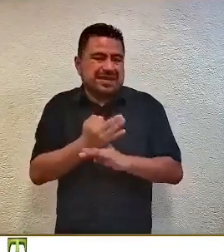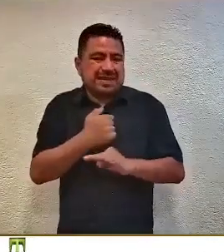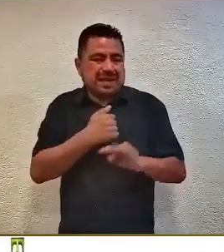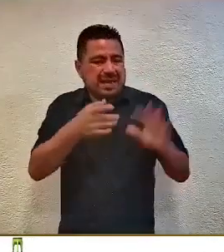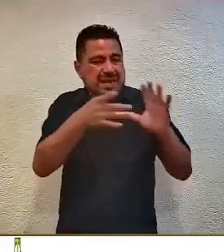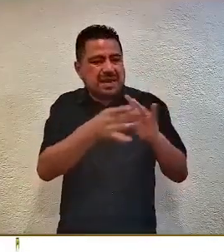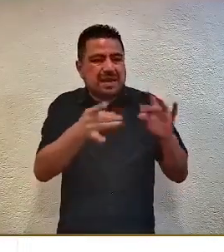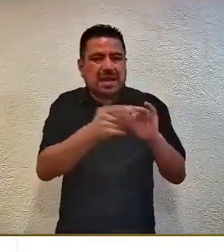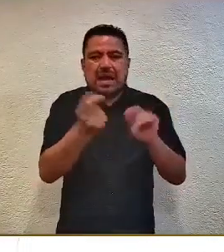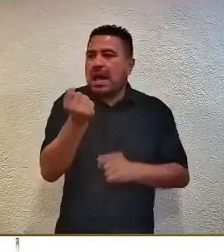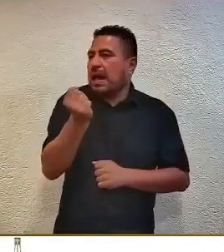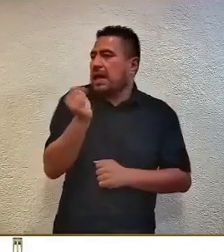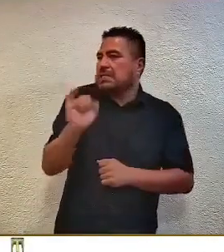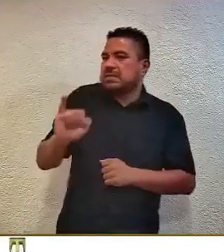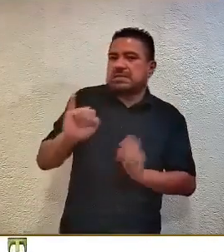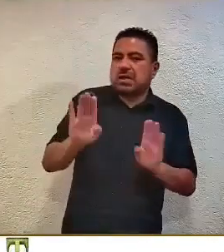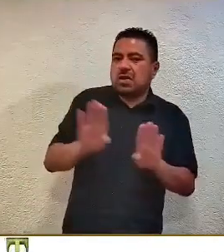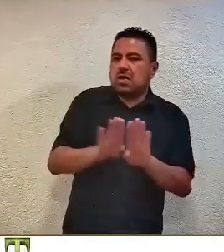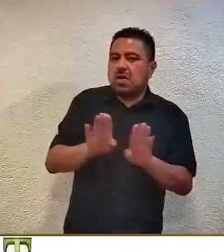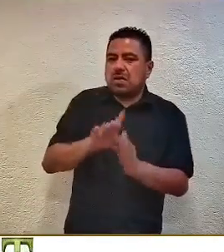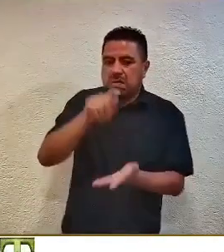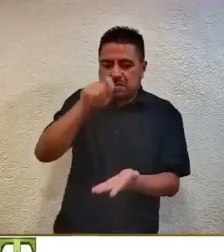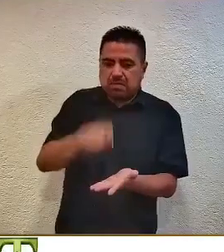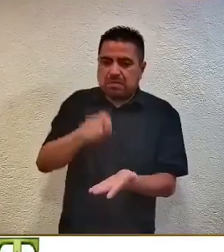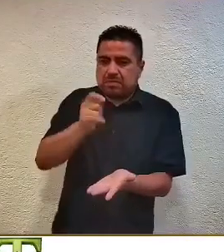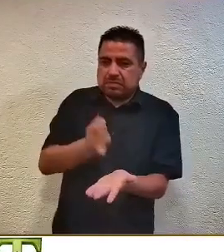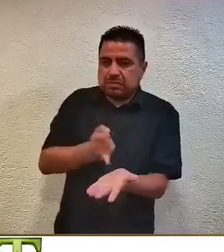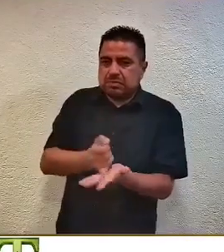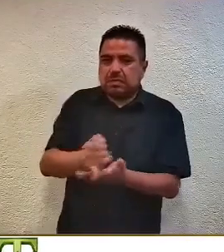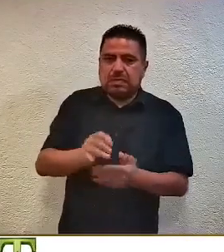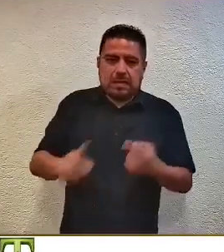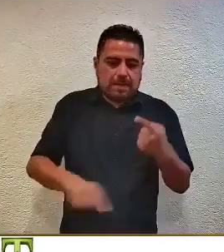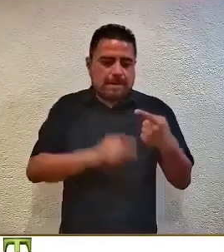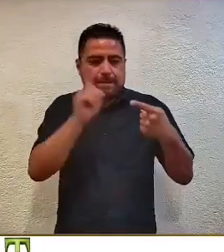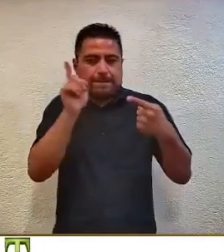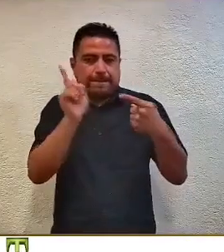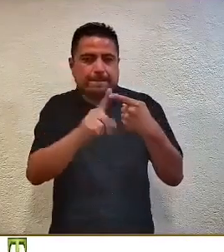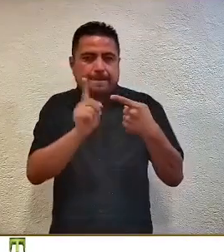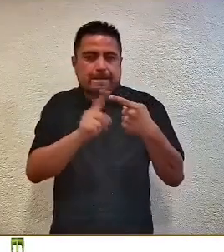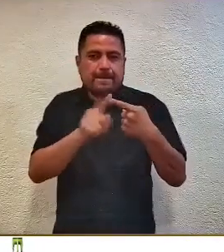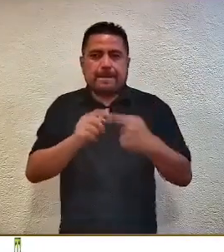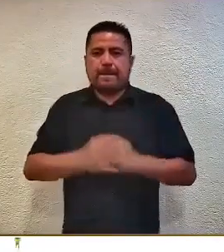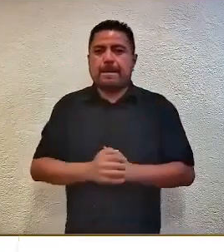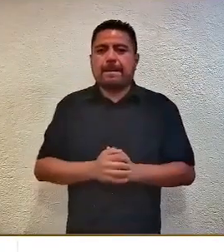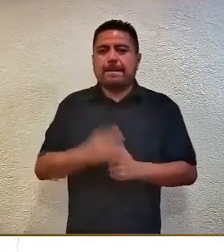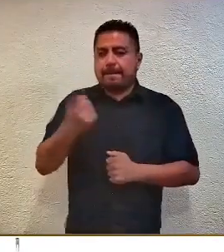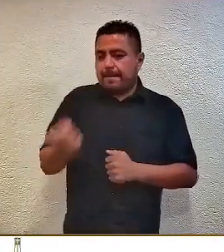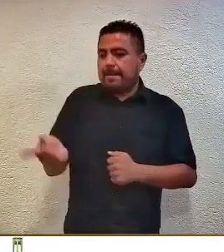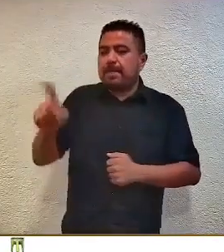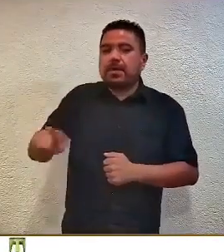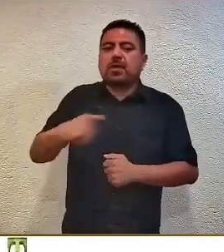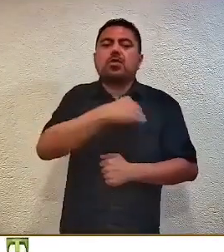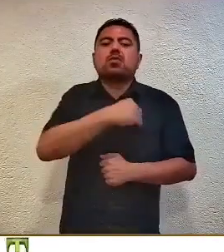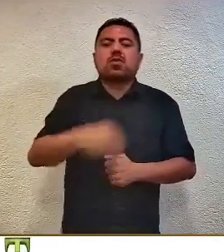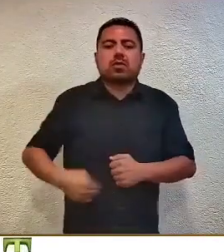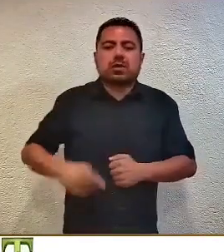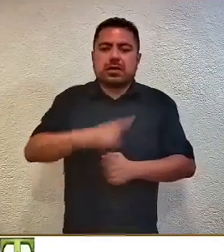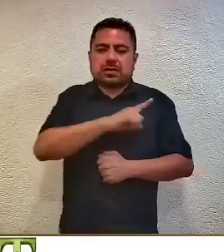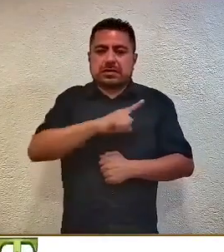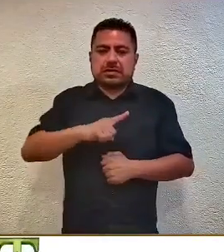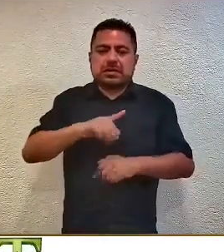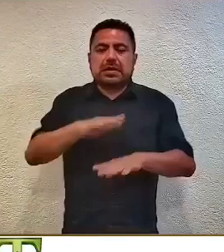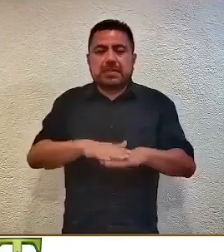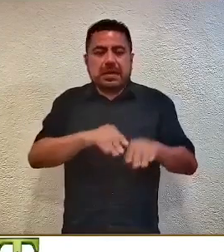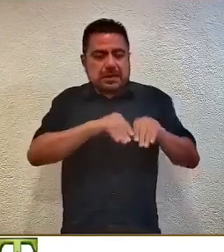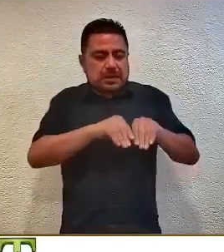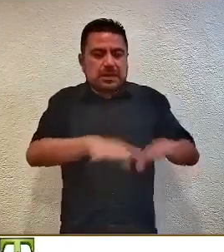tal como viene en la sentencia. Primero, ordena al ayuntamiento llevar a cabo la publicación